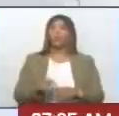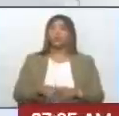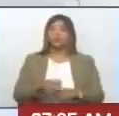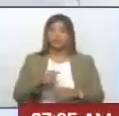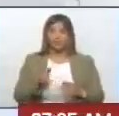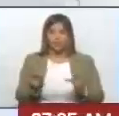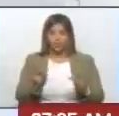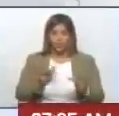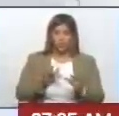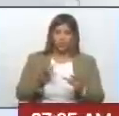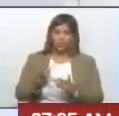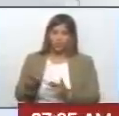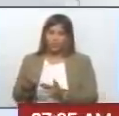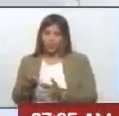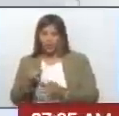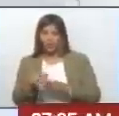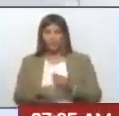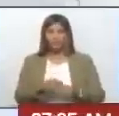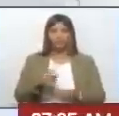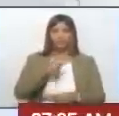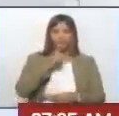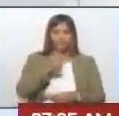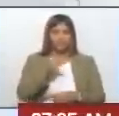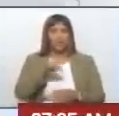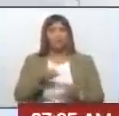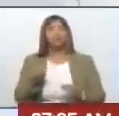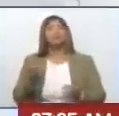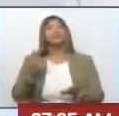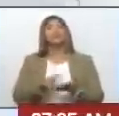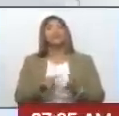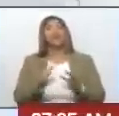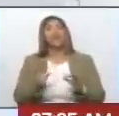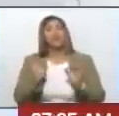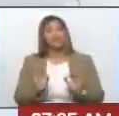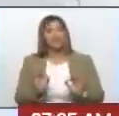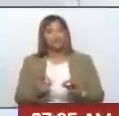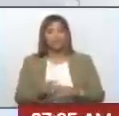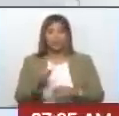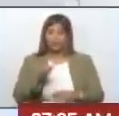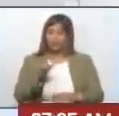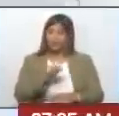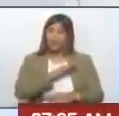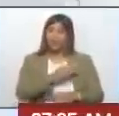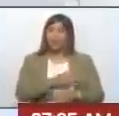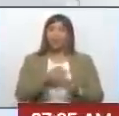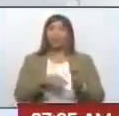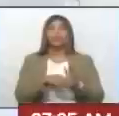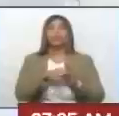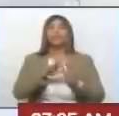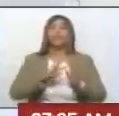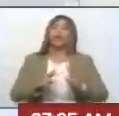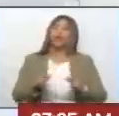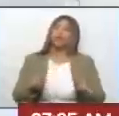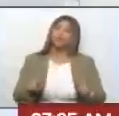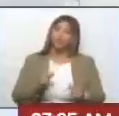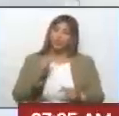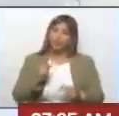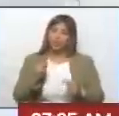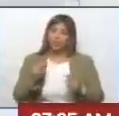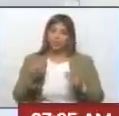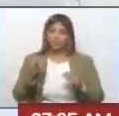conectaran esa conducta, ¿no? O sea, es un decreto fuerte. Obviamente los niveles de corrupción debieron haber